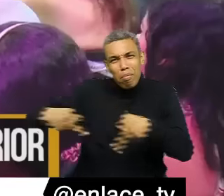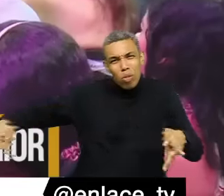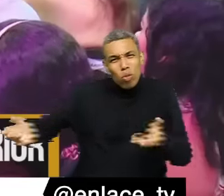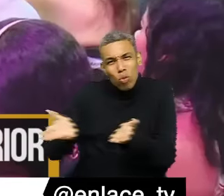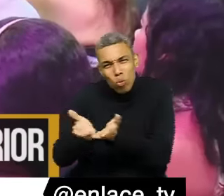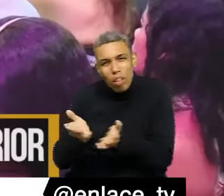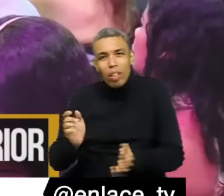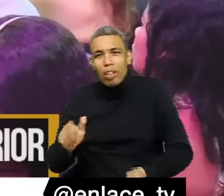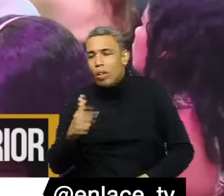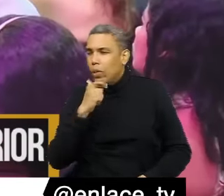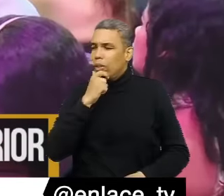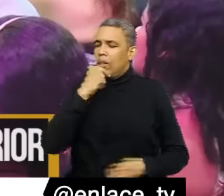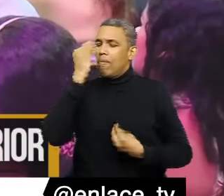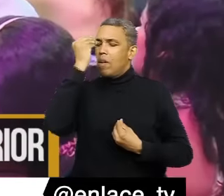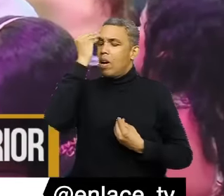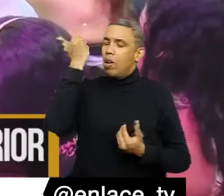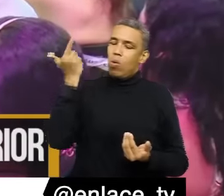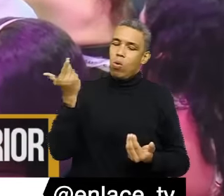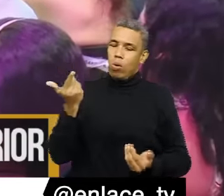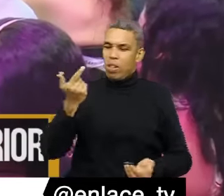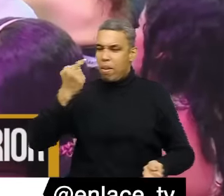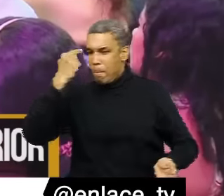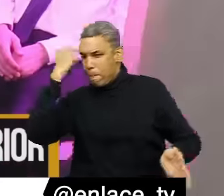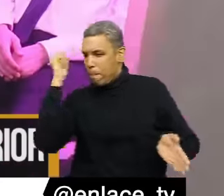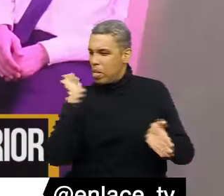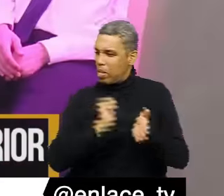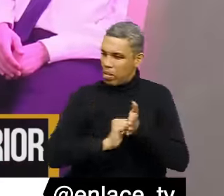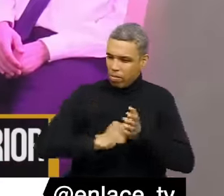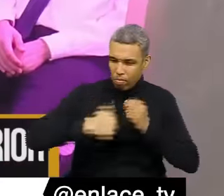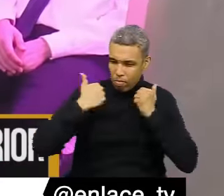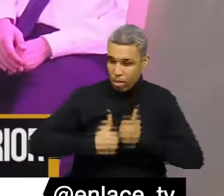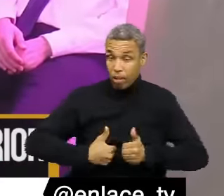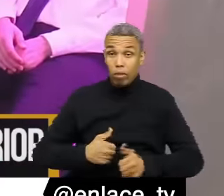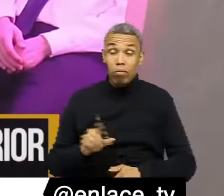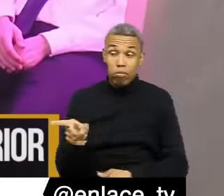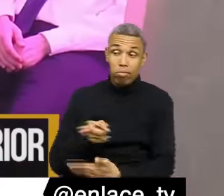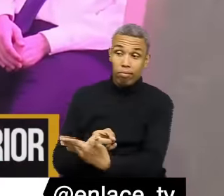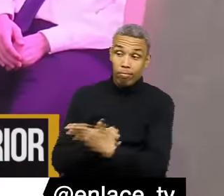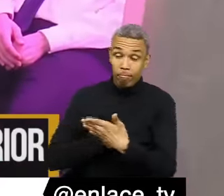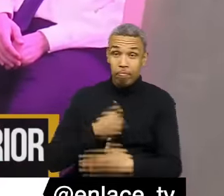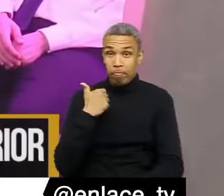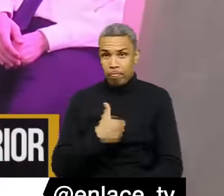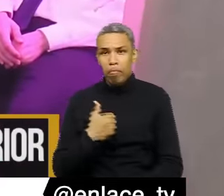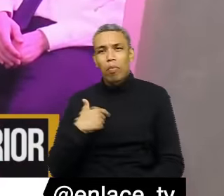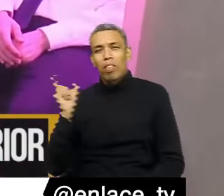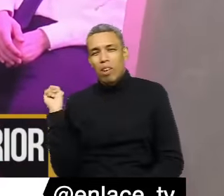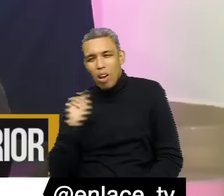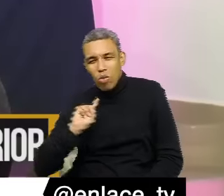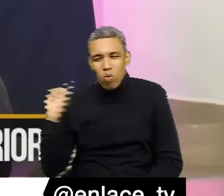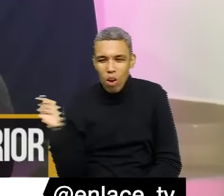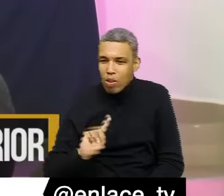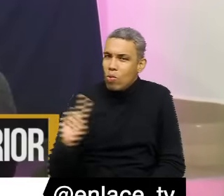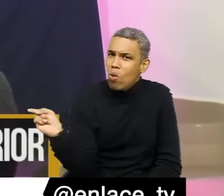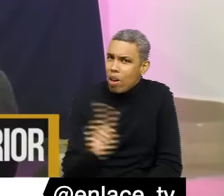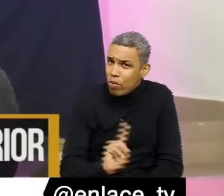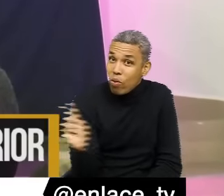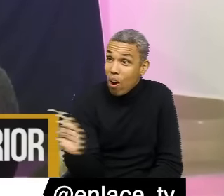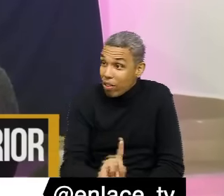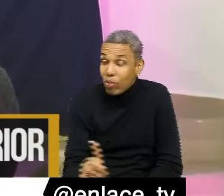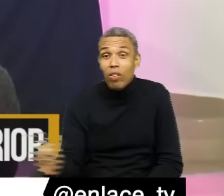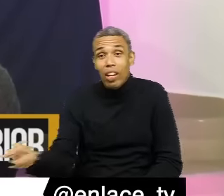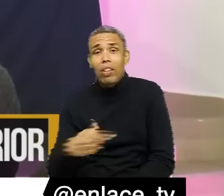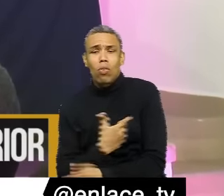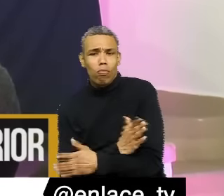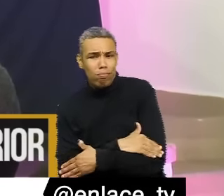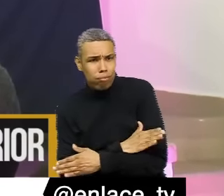principios. Por años, esta institución educativa ha mantenido el nivel de excelencia y disciplina. Gracias a esta educación, los normalistas han ocupado